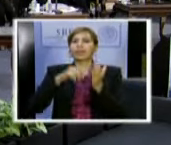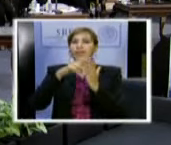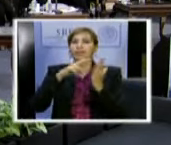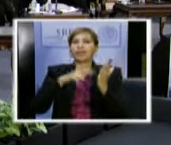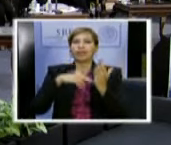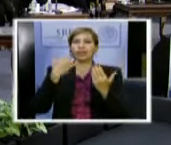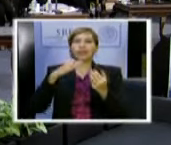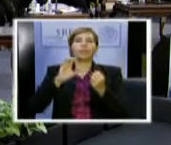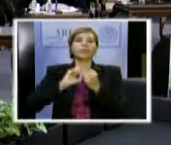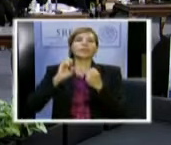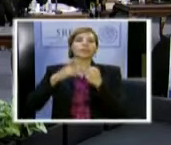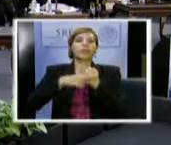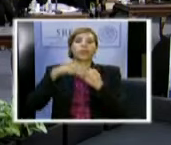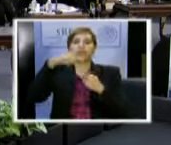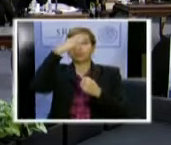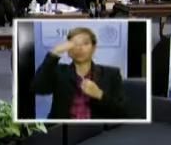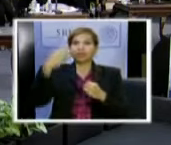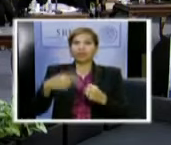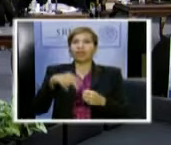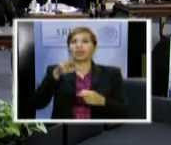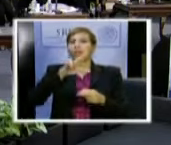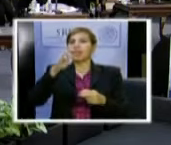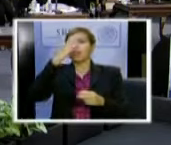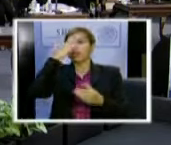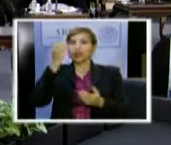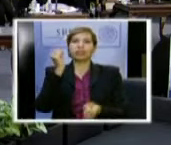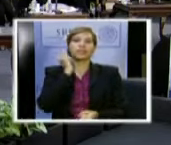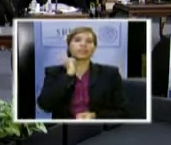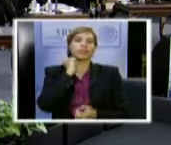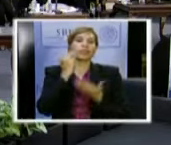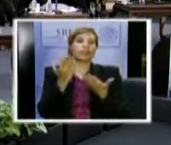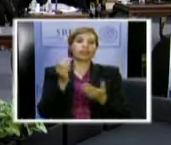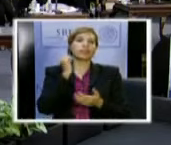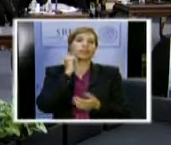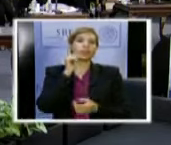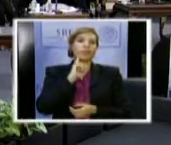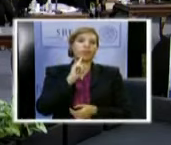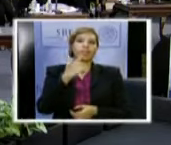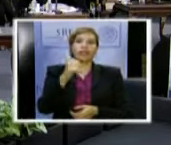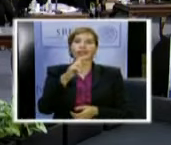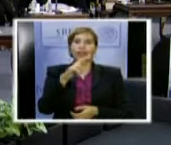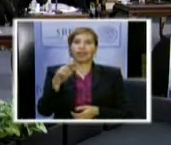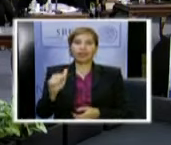de México, así que nuestro reconocimiento al Senado y en particular a la senadora Guerra.